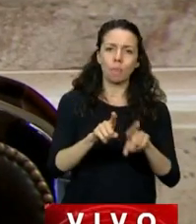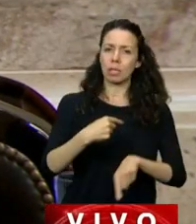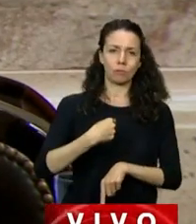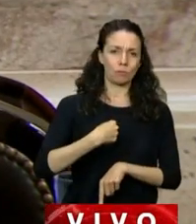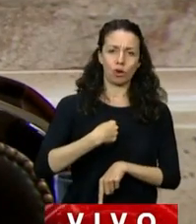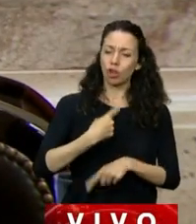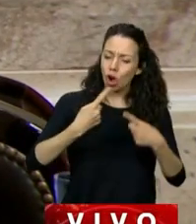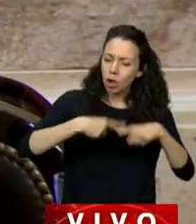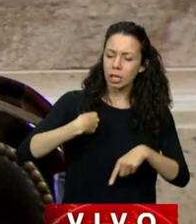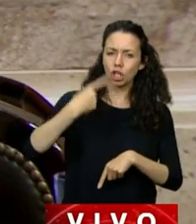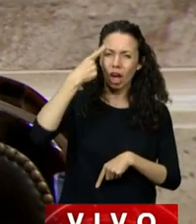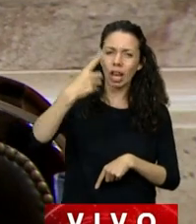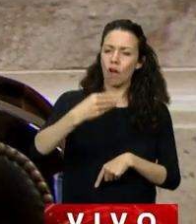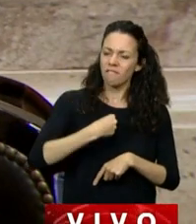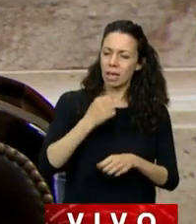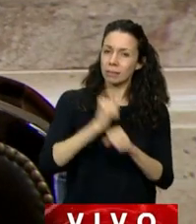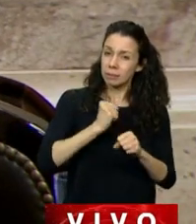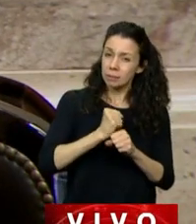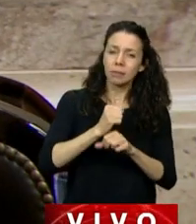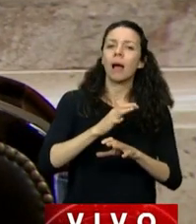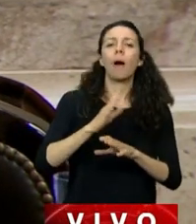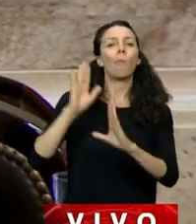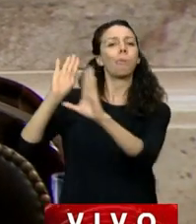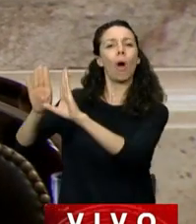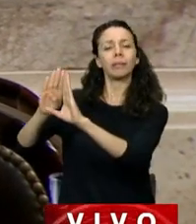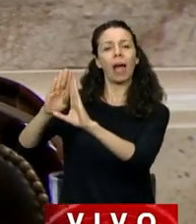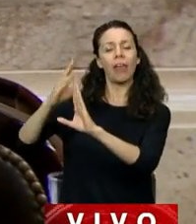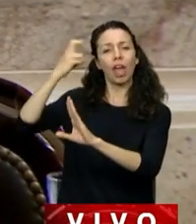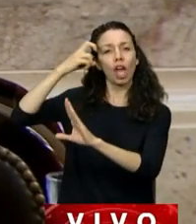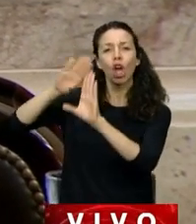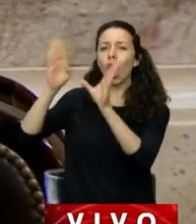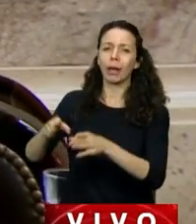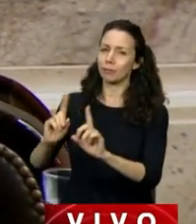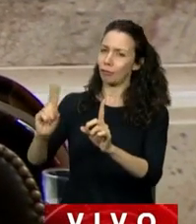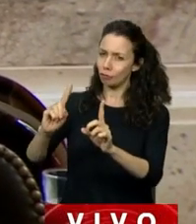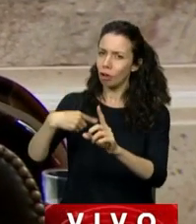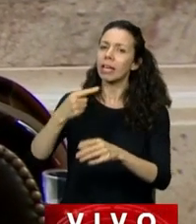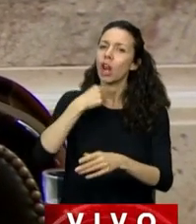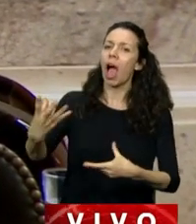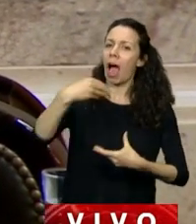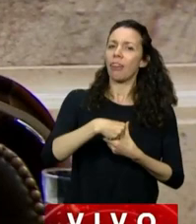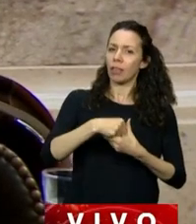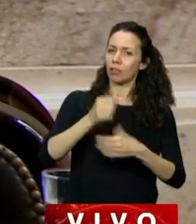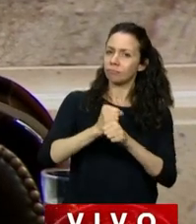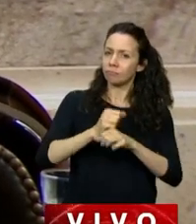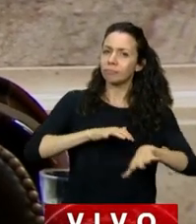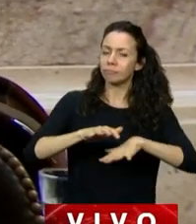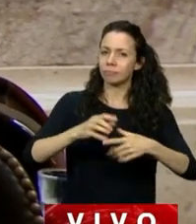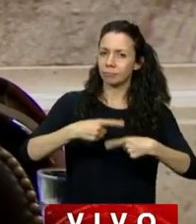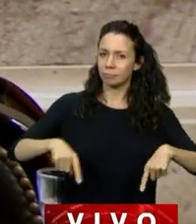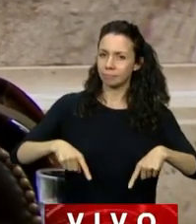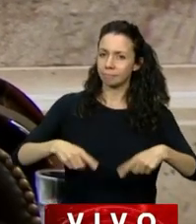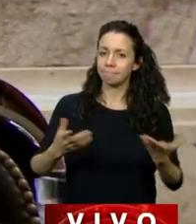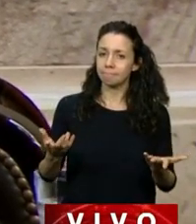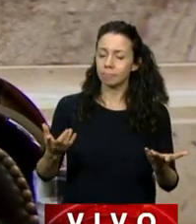del congreso esta banca que tengo y que la que estoy sentada me otorgaron